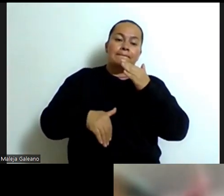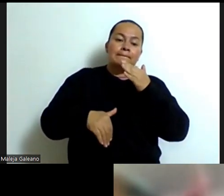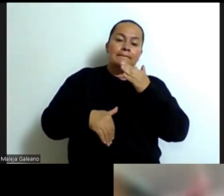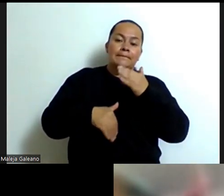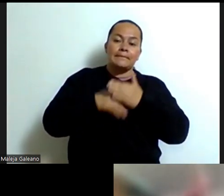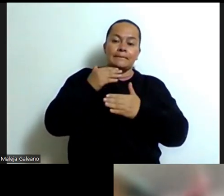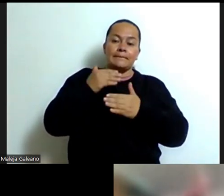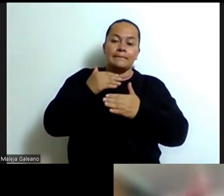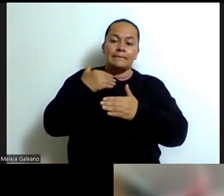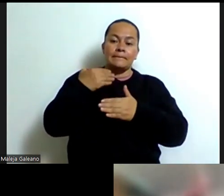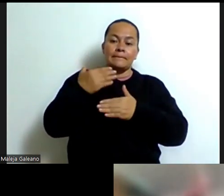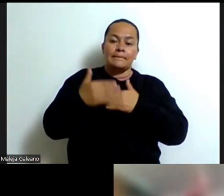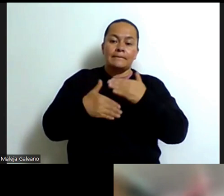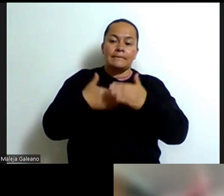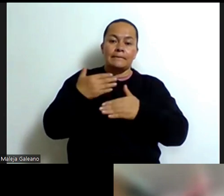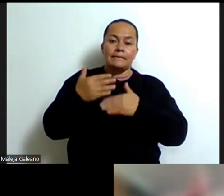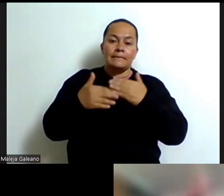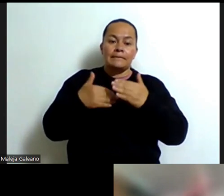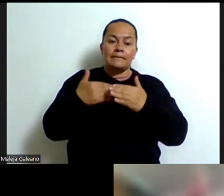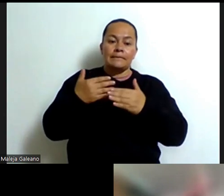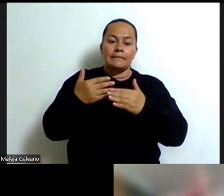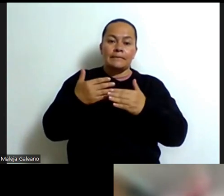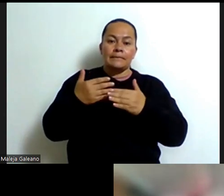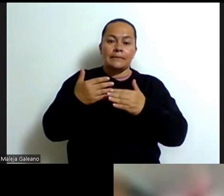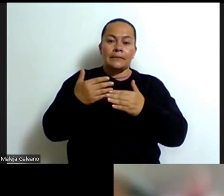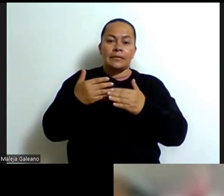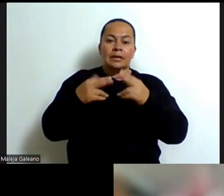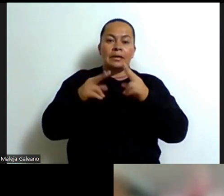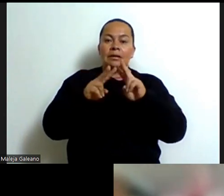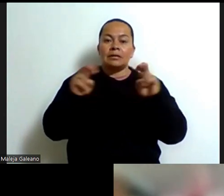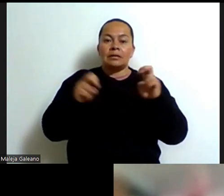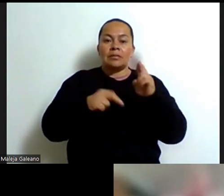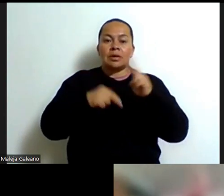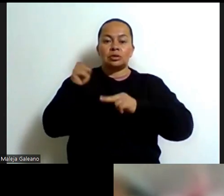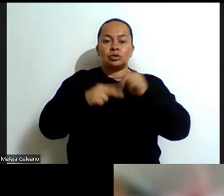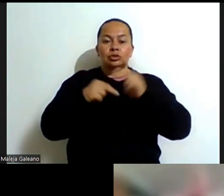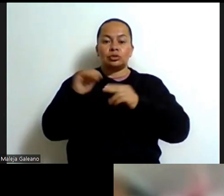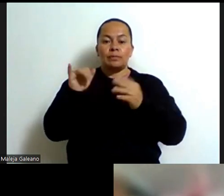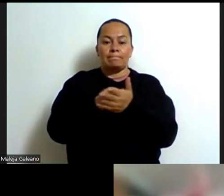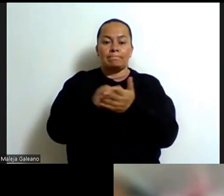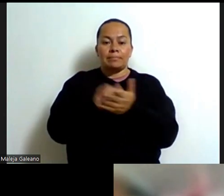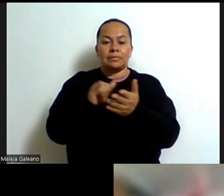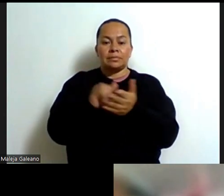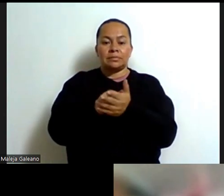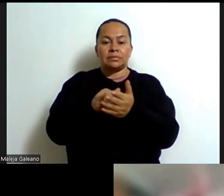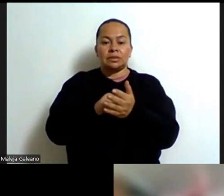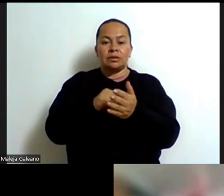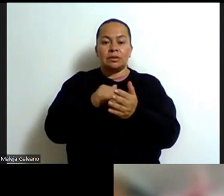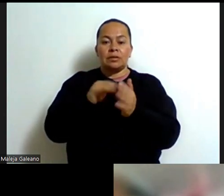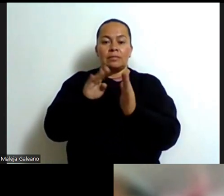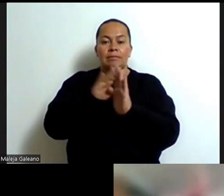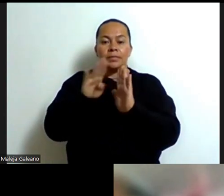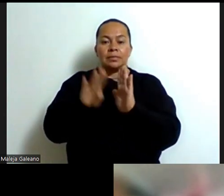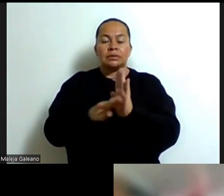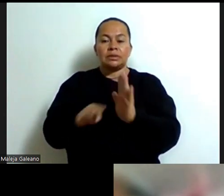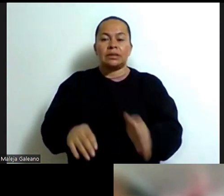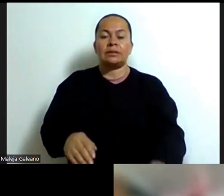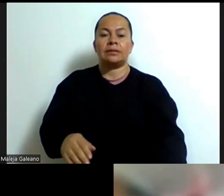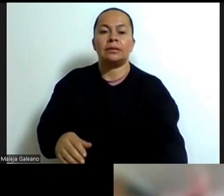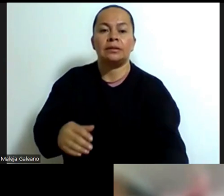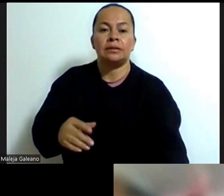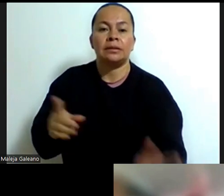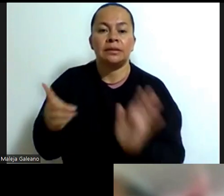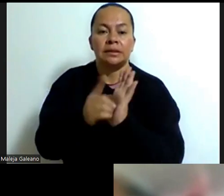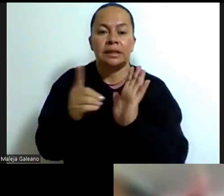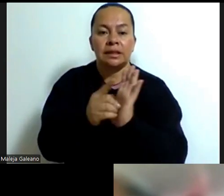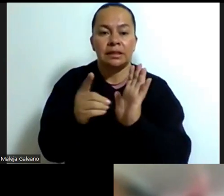abordar el tema de la construcción misma de la política nacional de cuidado sí y el decreto